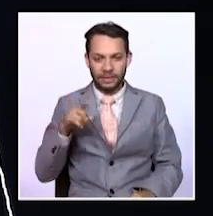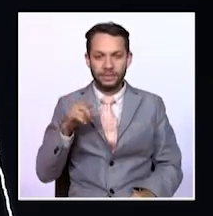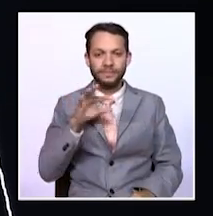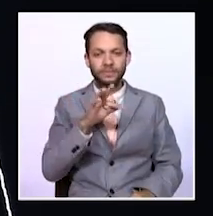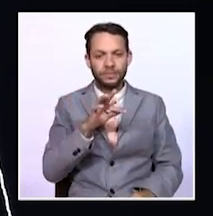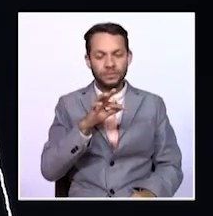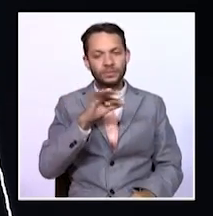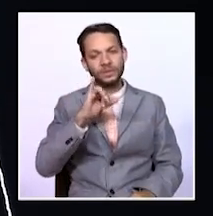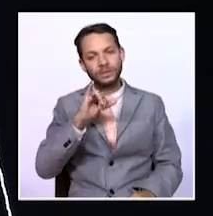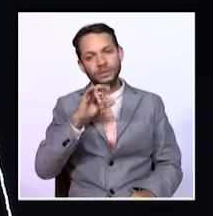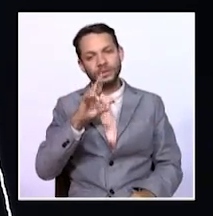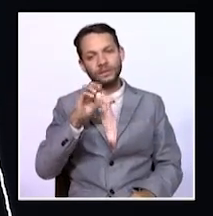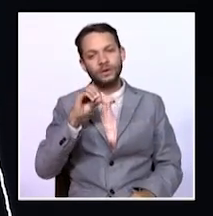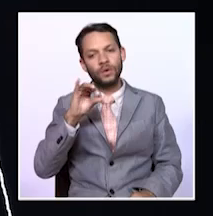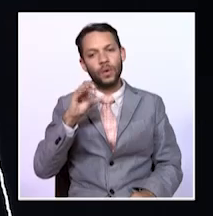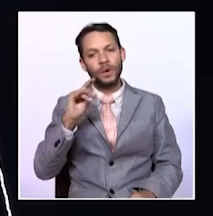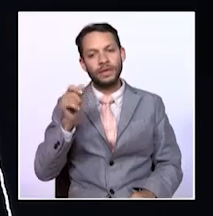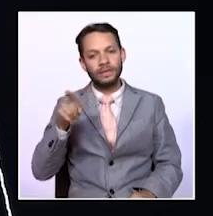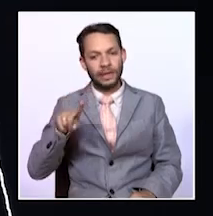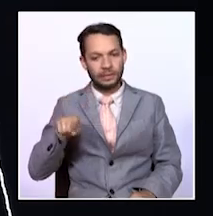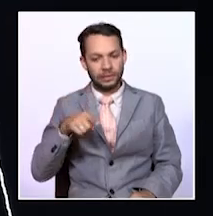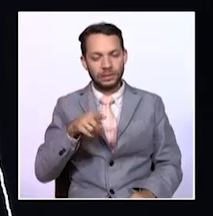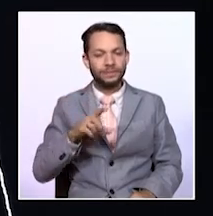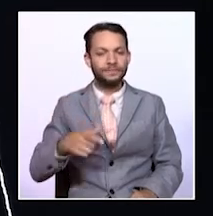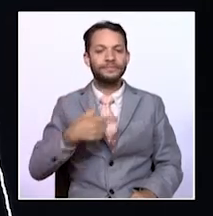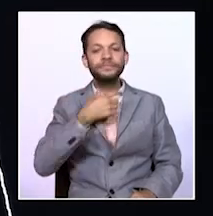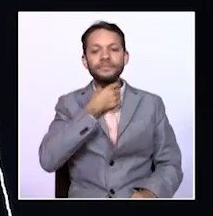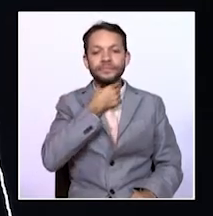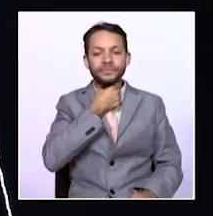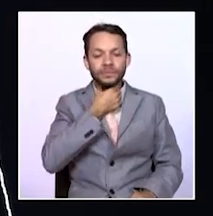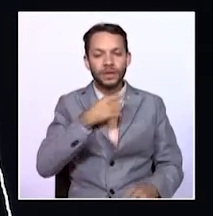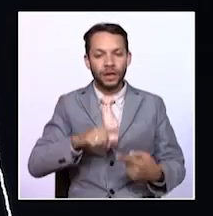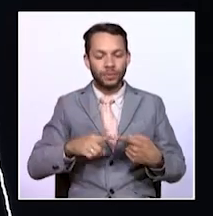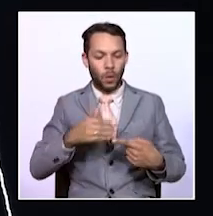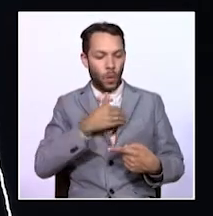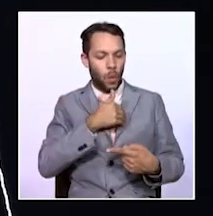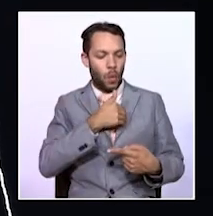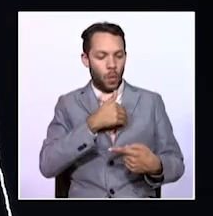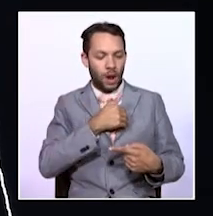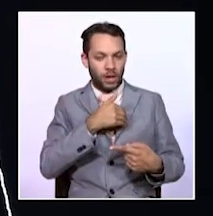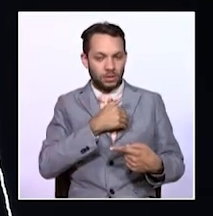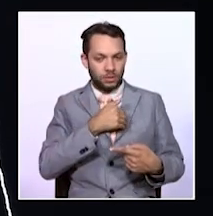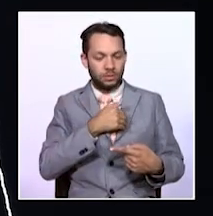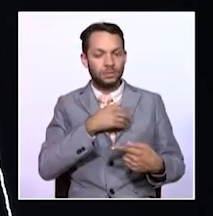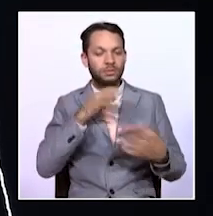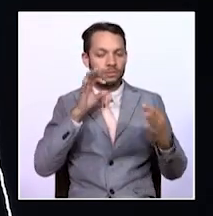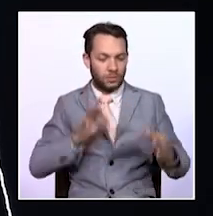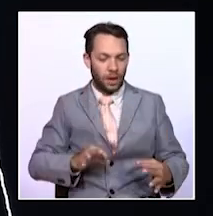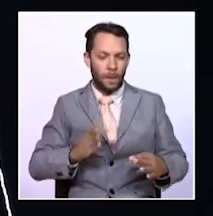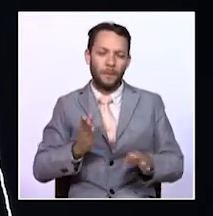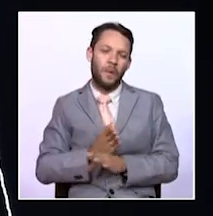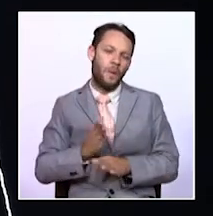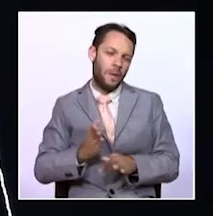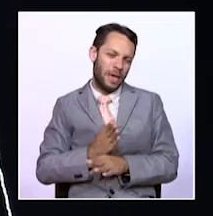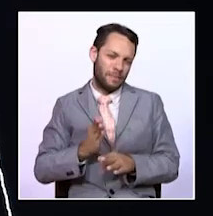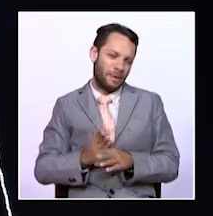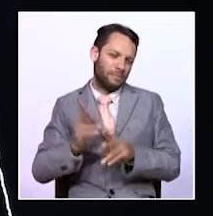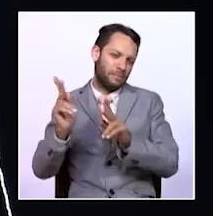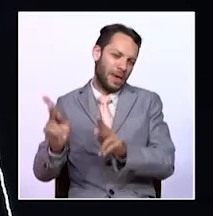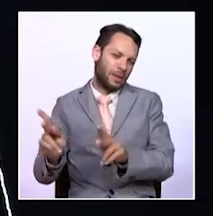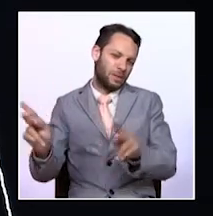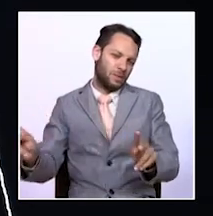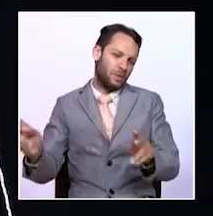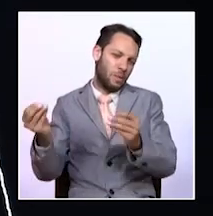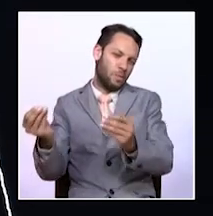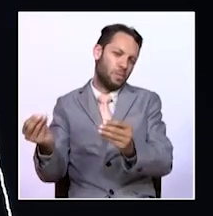nuestro metabolismo, incluso a nivel cardíaco, y que es muy frecuente encontrar en nuestra región problemas